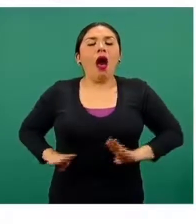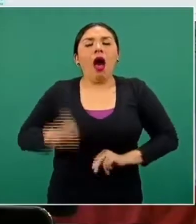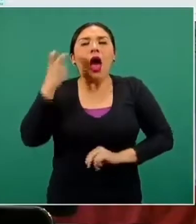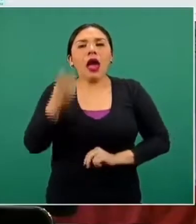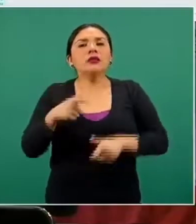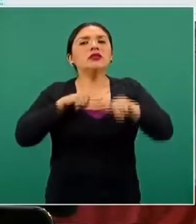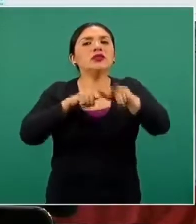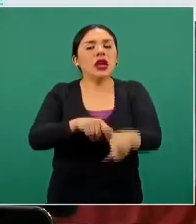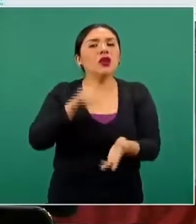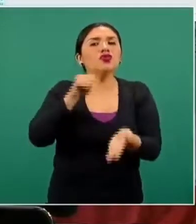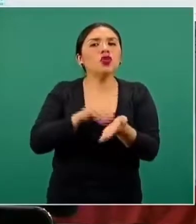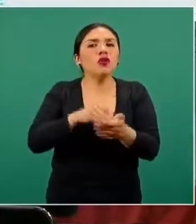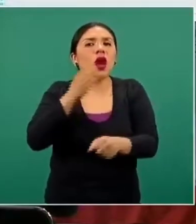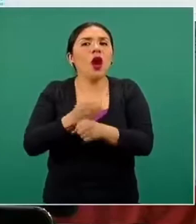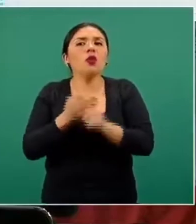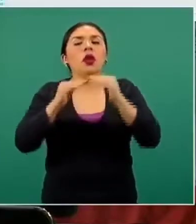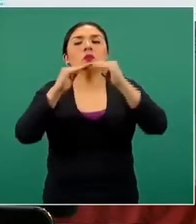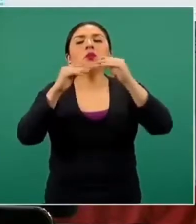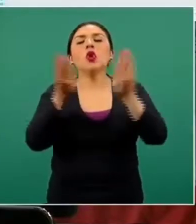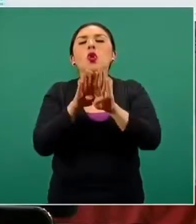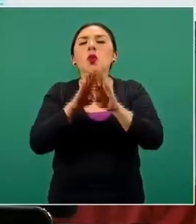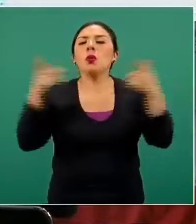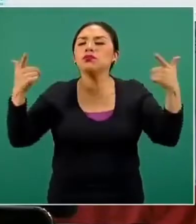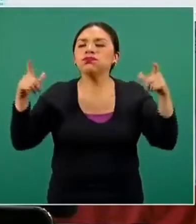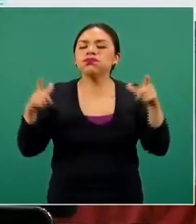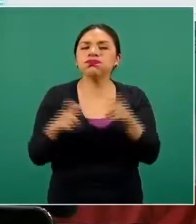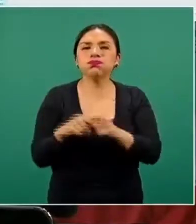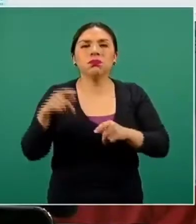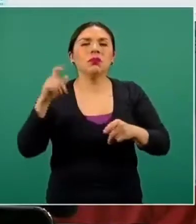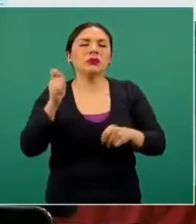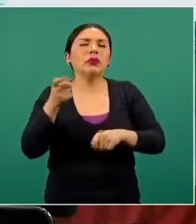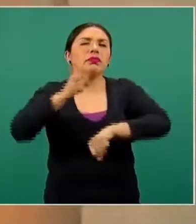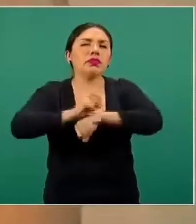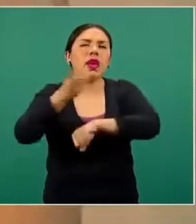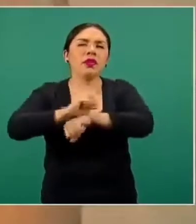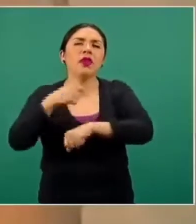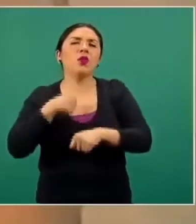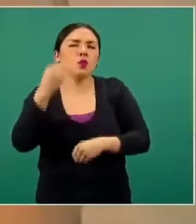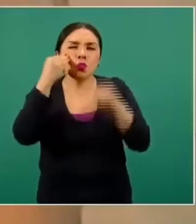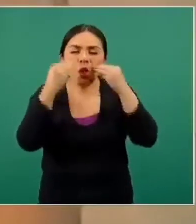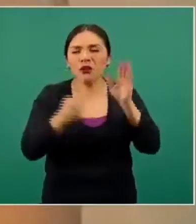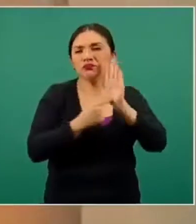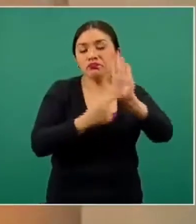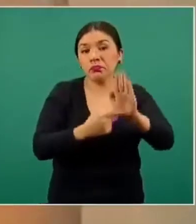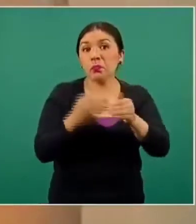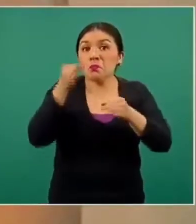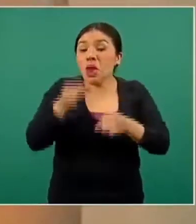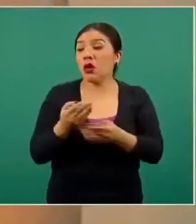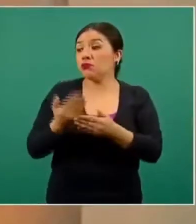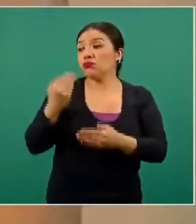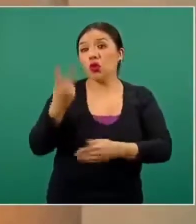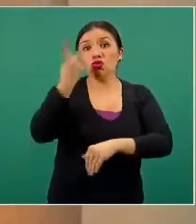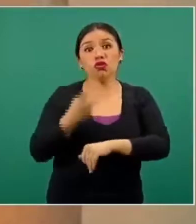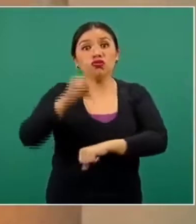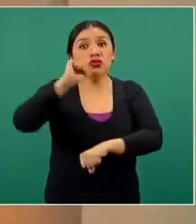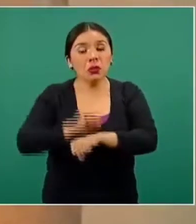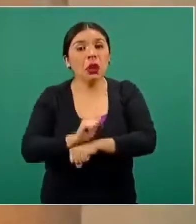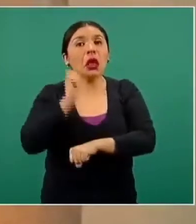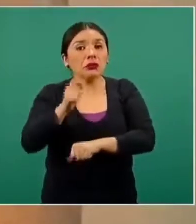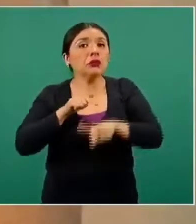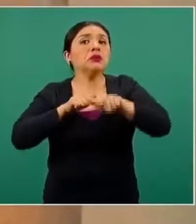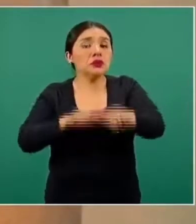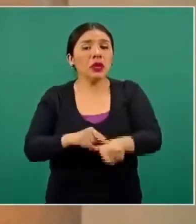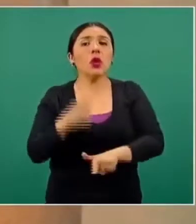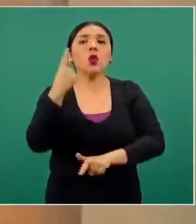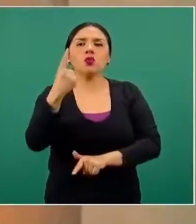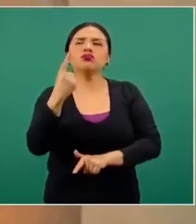que se mantiene en esta curva de color azul que actualizamos todos los días, que para las últimas 2 semanas es o continúa siendo